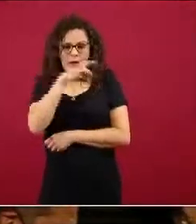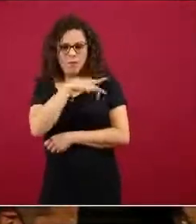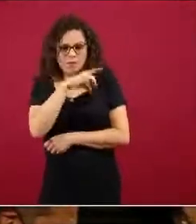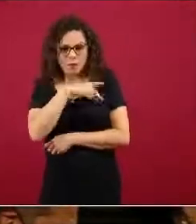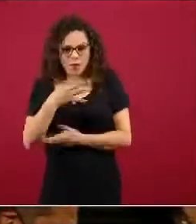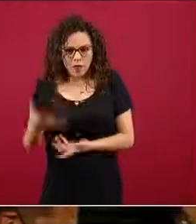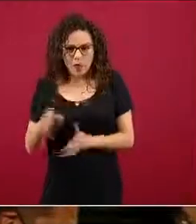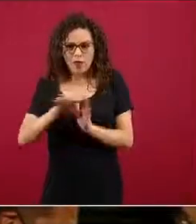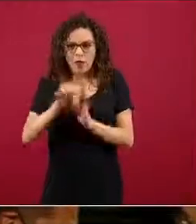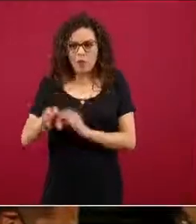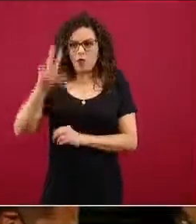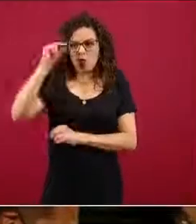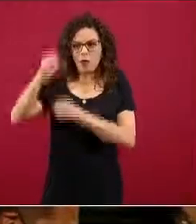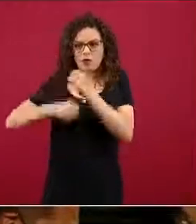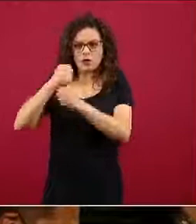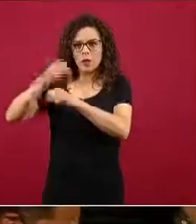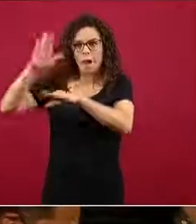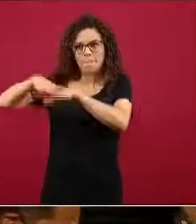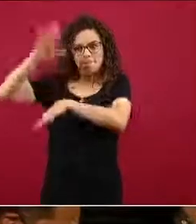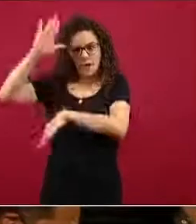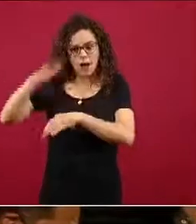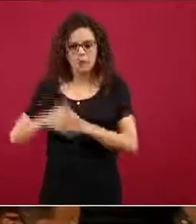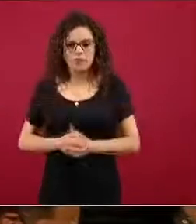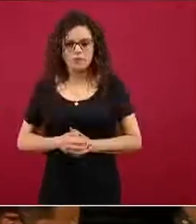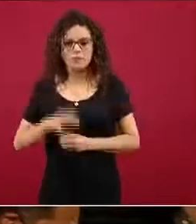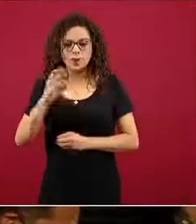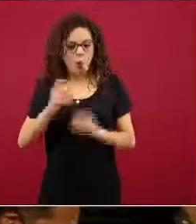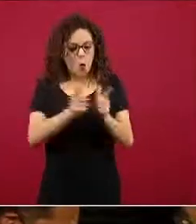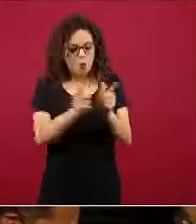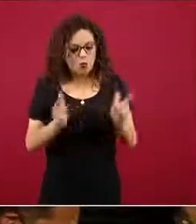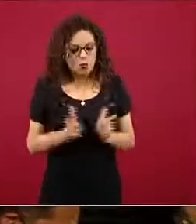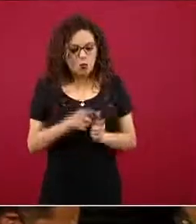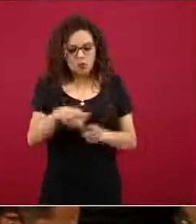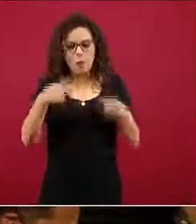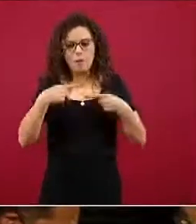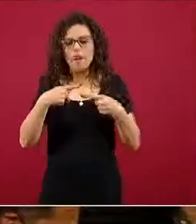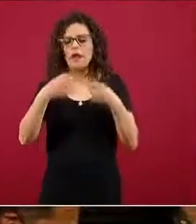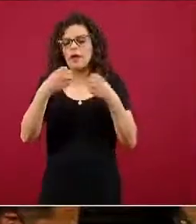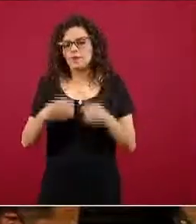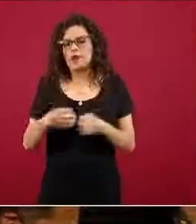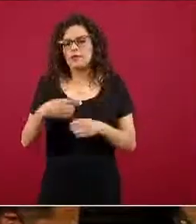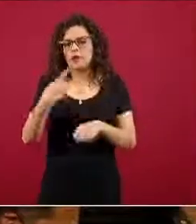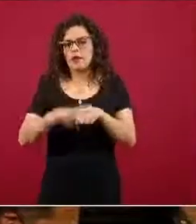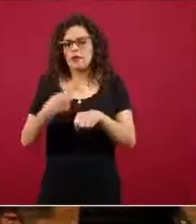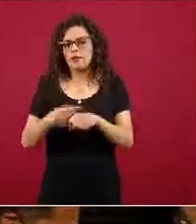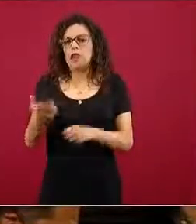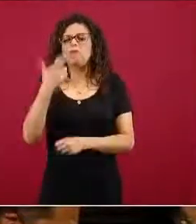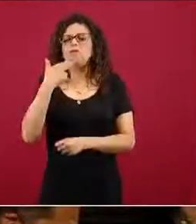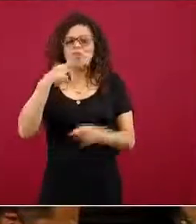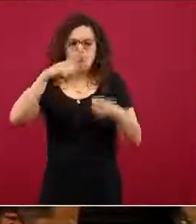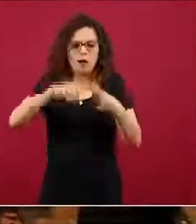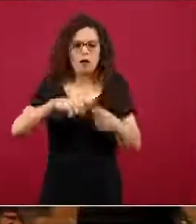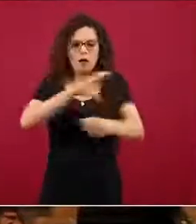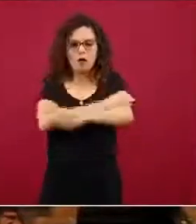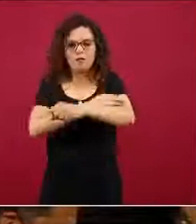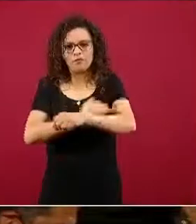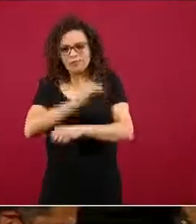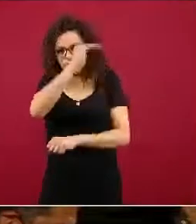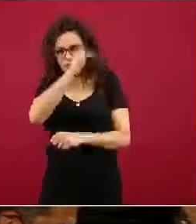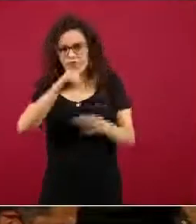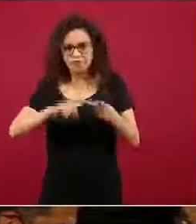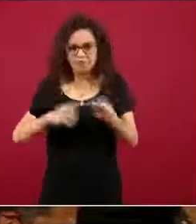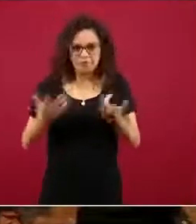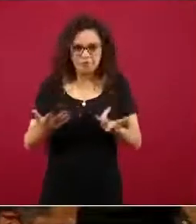años, entre ciertos segmentos de la población que padece de diabetes, hipertensión, etcétera. Entonces, ¿cuál sería la respuesta que diera el